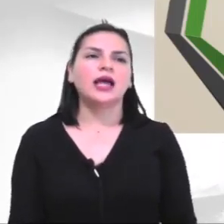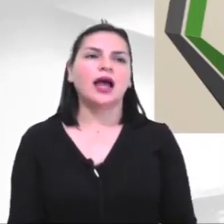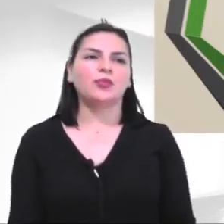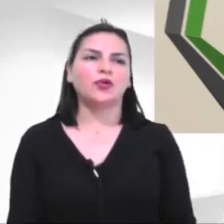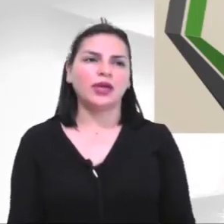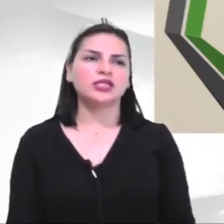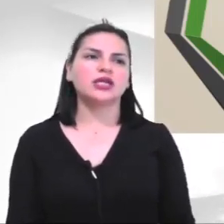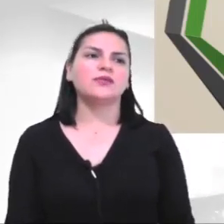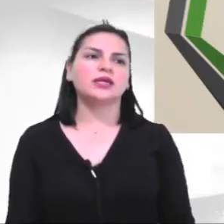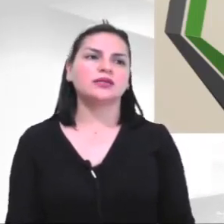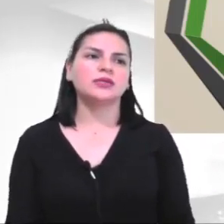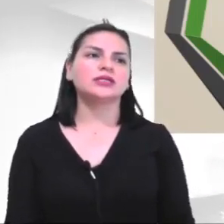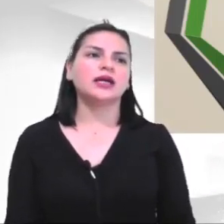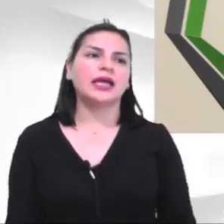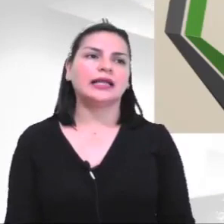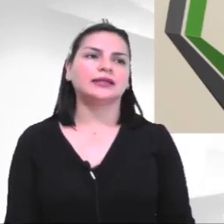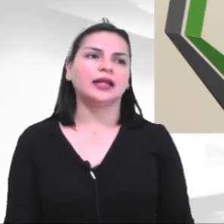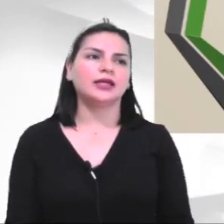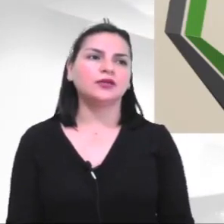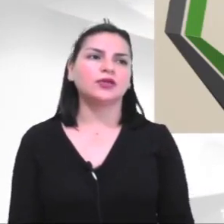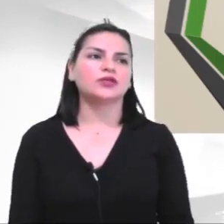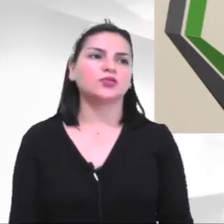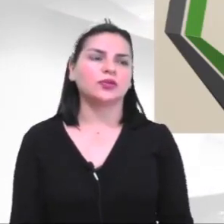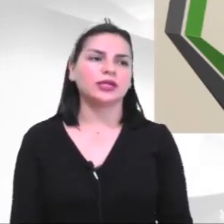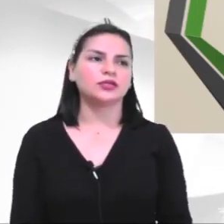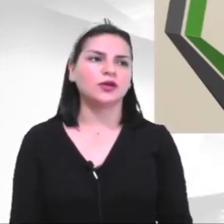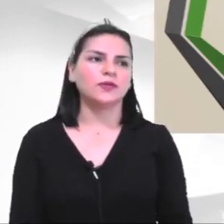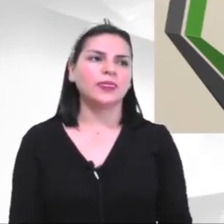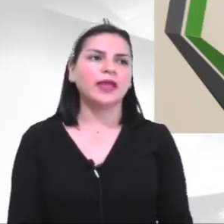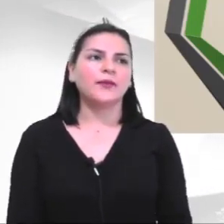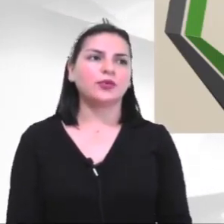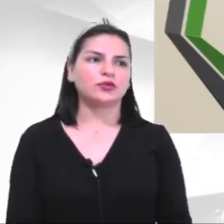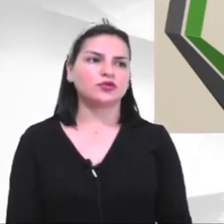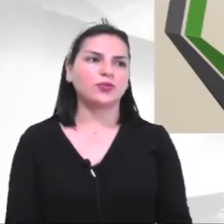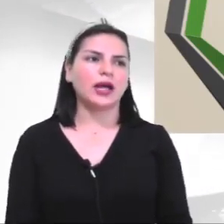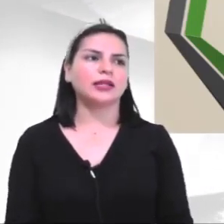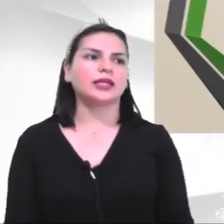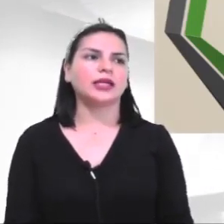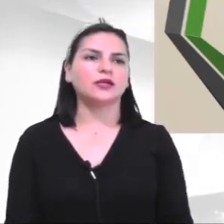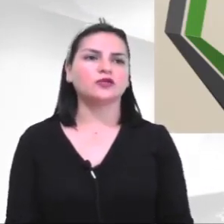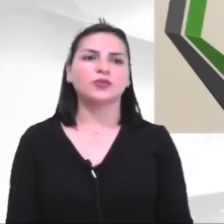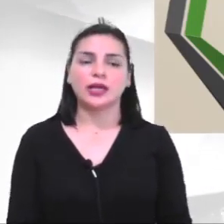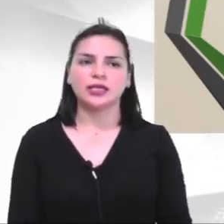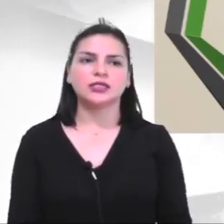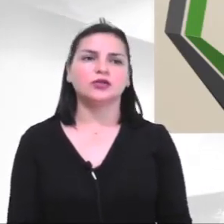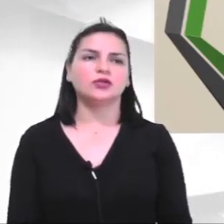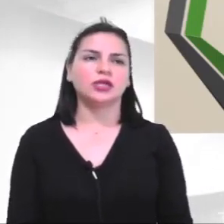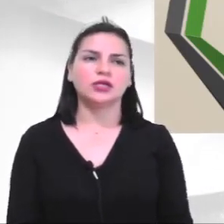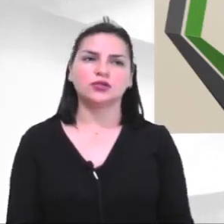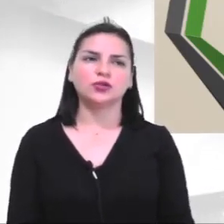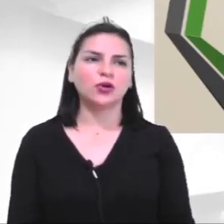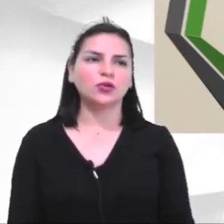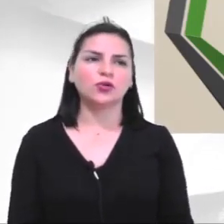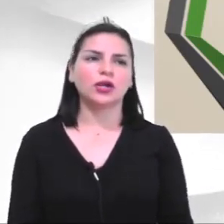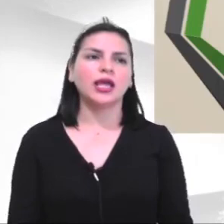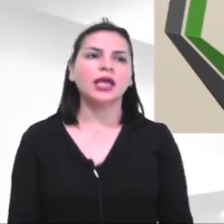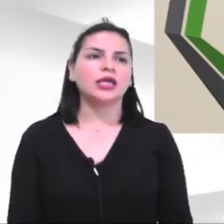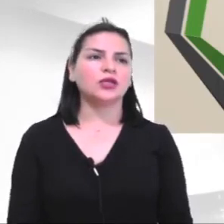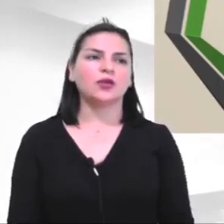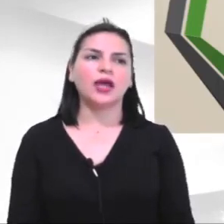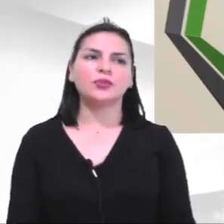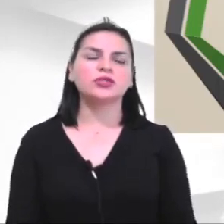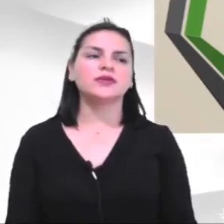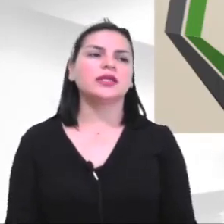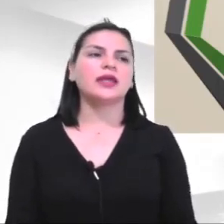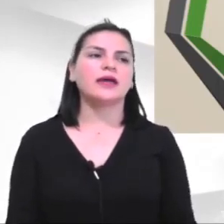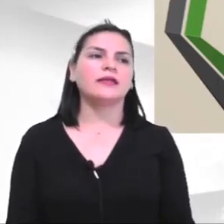habitantes aprovechan y maximizan el talento de su población. Por su parte, en los países donde esto no ocurre y